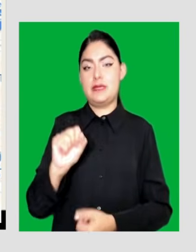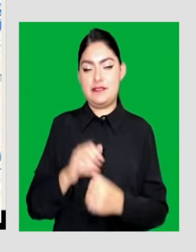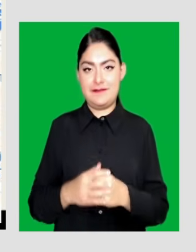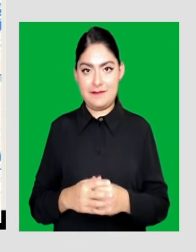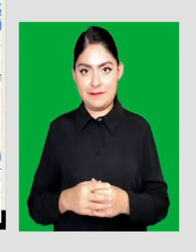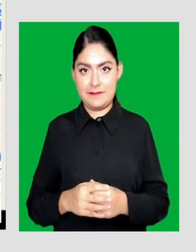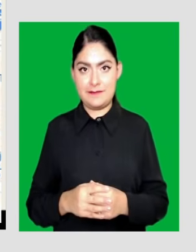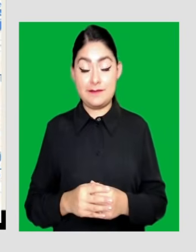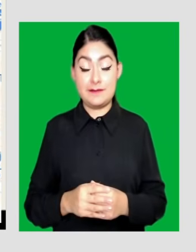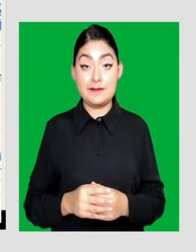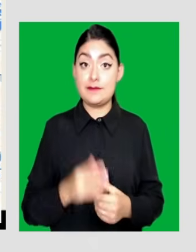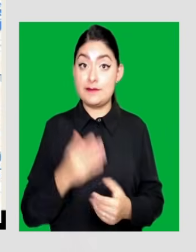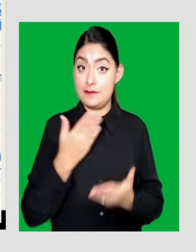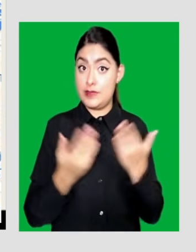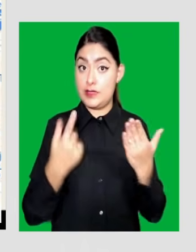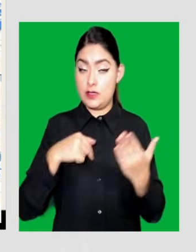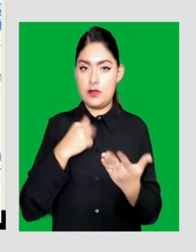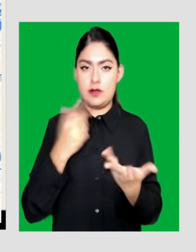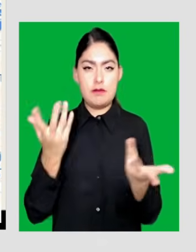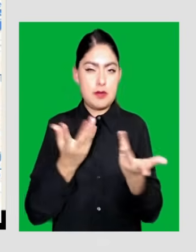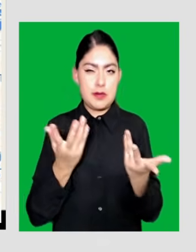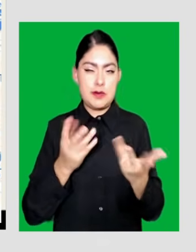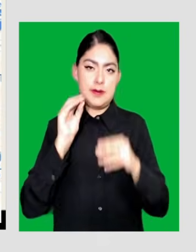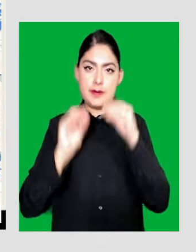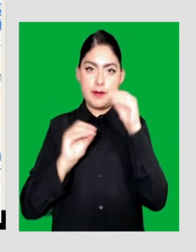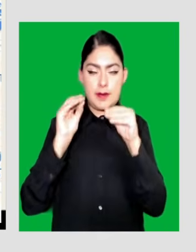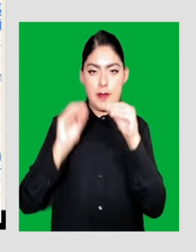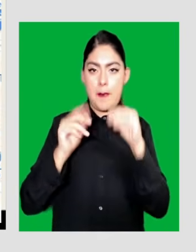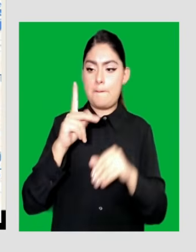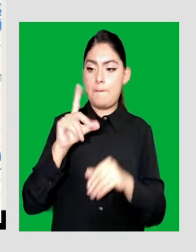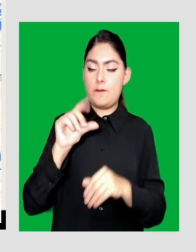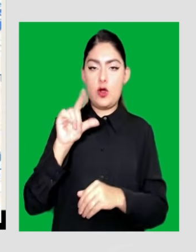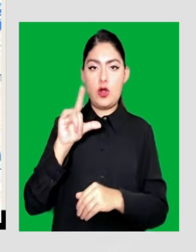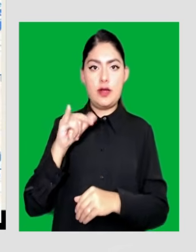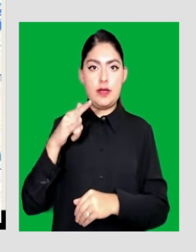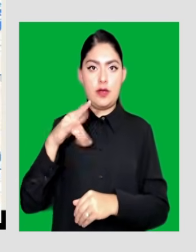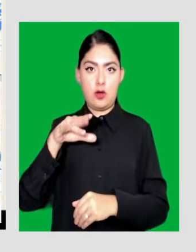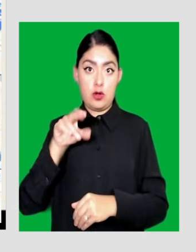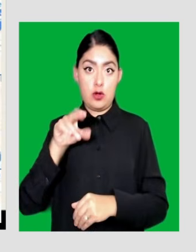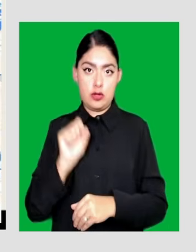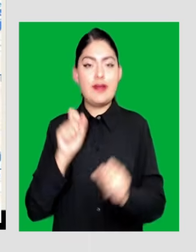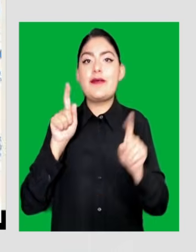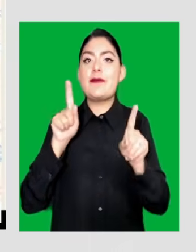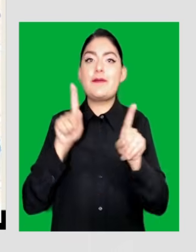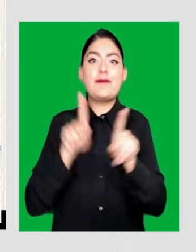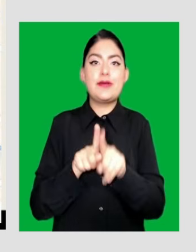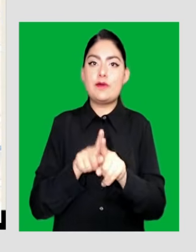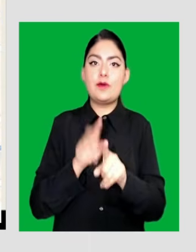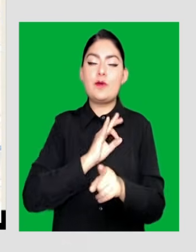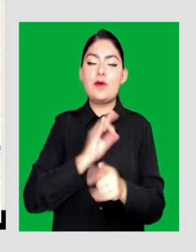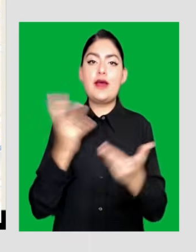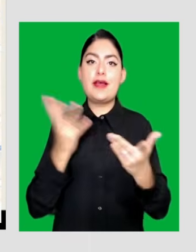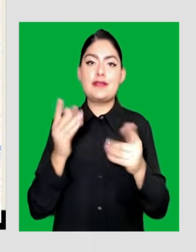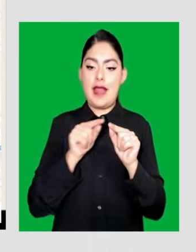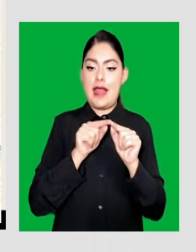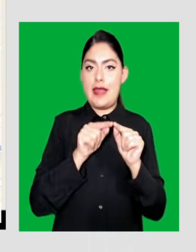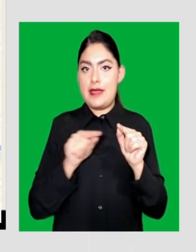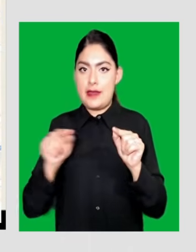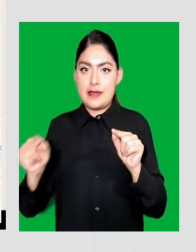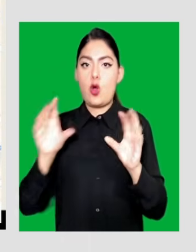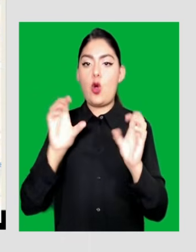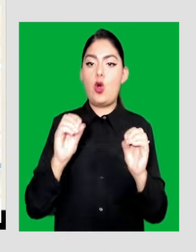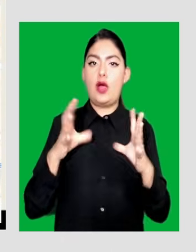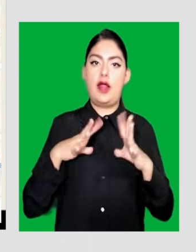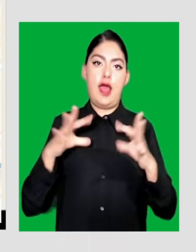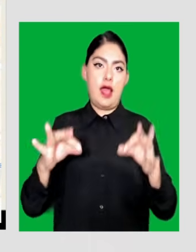Y lo guardaremos. Ahora ya contamos con 2 puntos y 2 polígonos guardados en nuestras capas, en